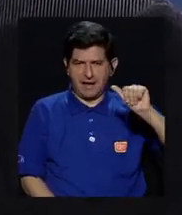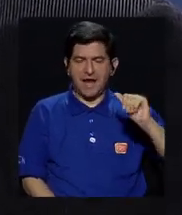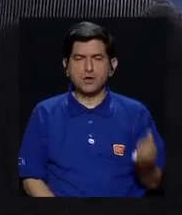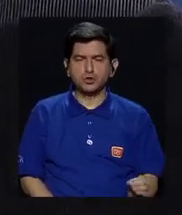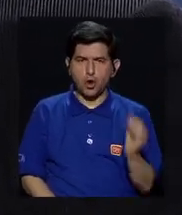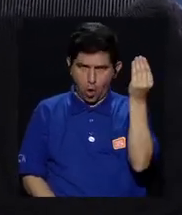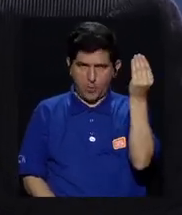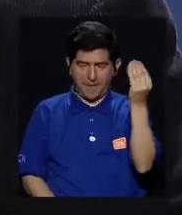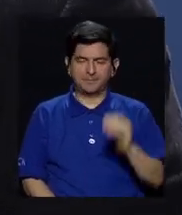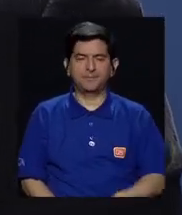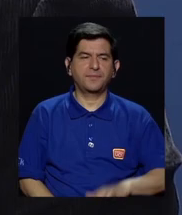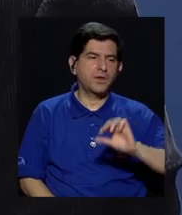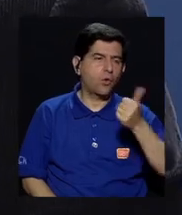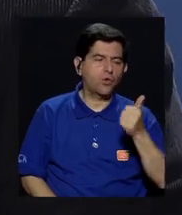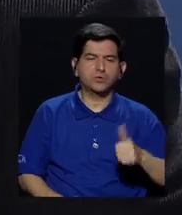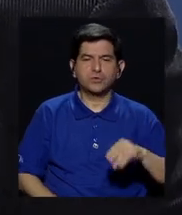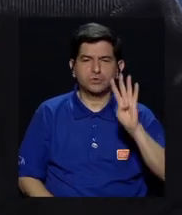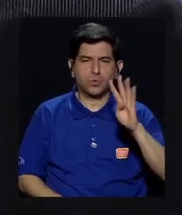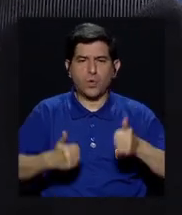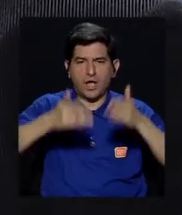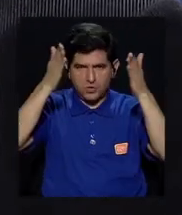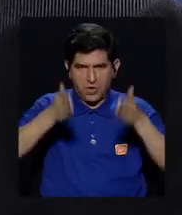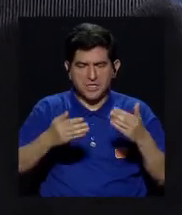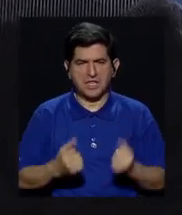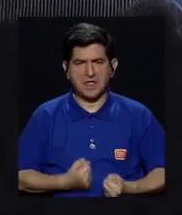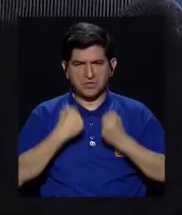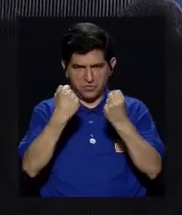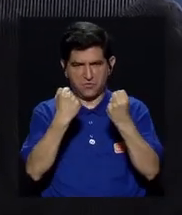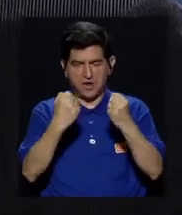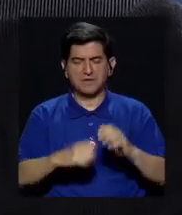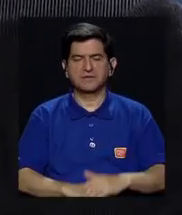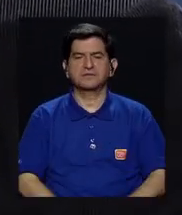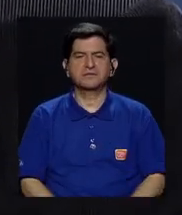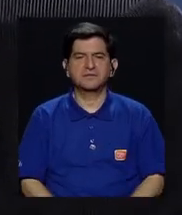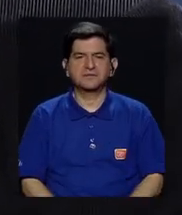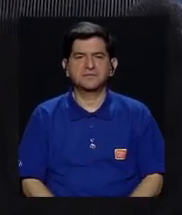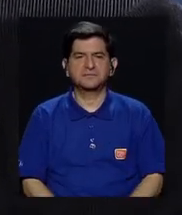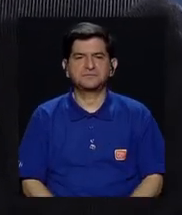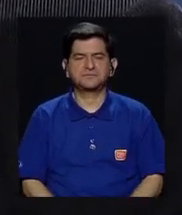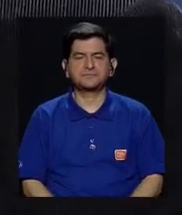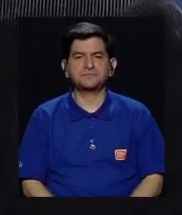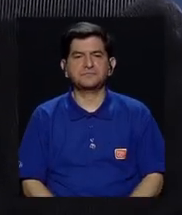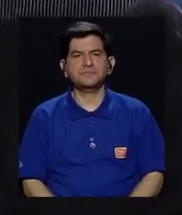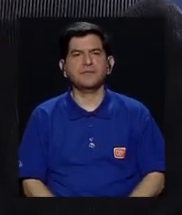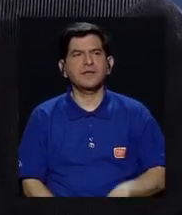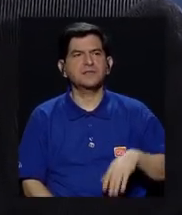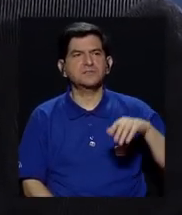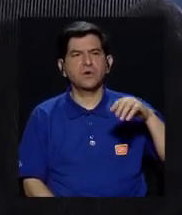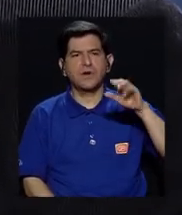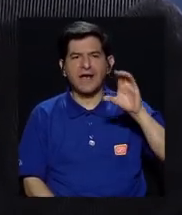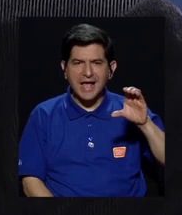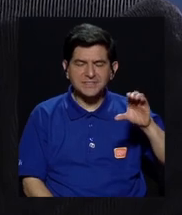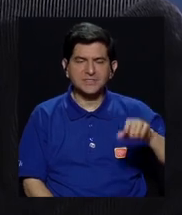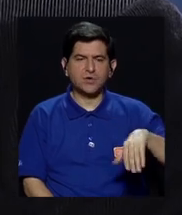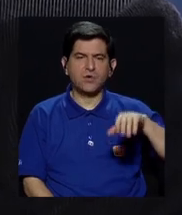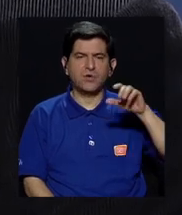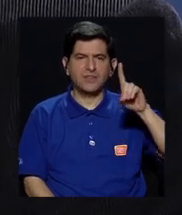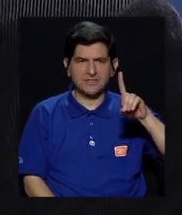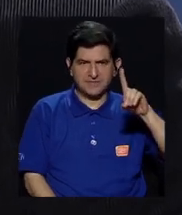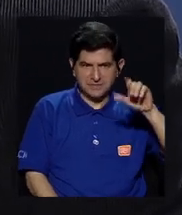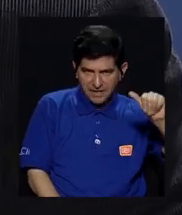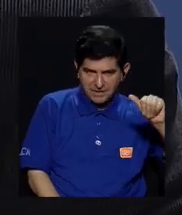tipo joven los otros cuatro candidatos que yo meto fuertes que son castro álvarez